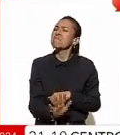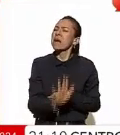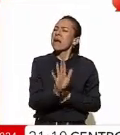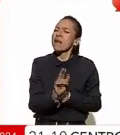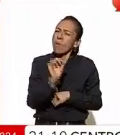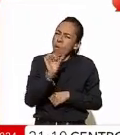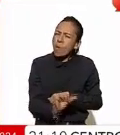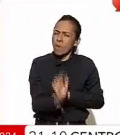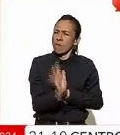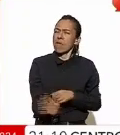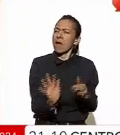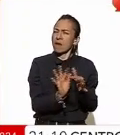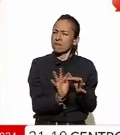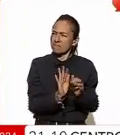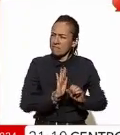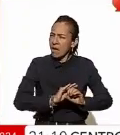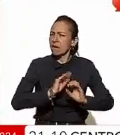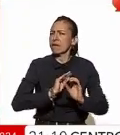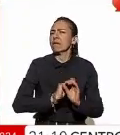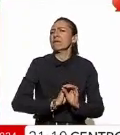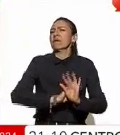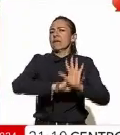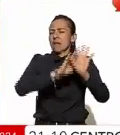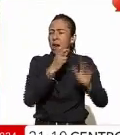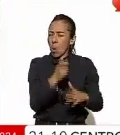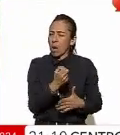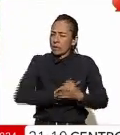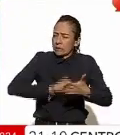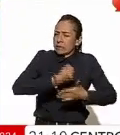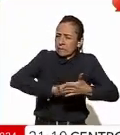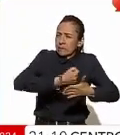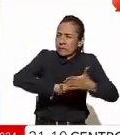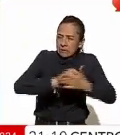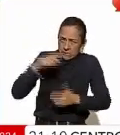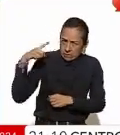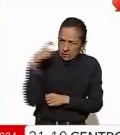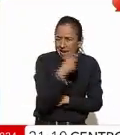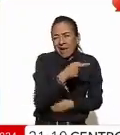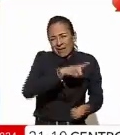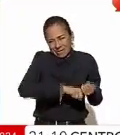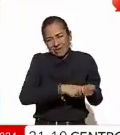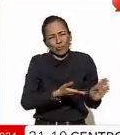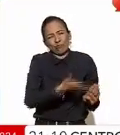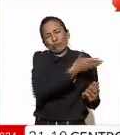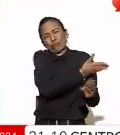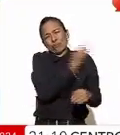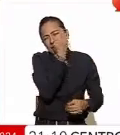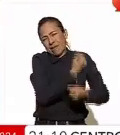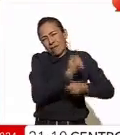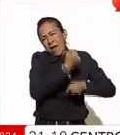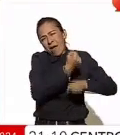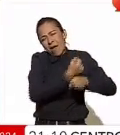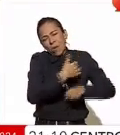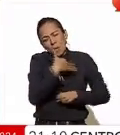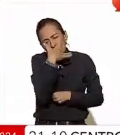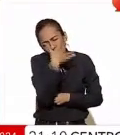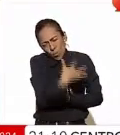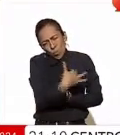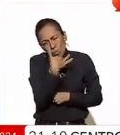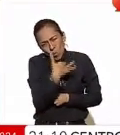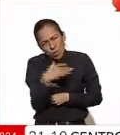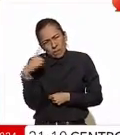más claridad, que esto corrió a contracorriente. Teníamos claro de la corrupción, pero también de un modelo institucional